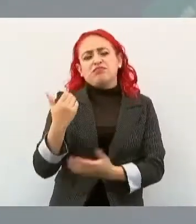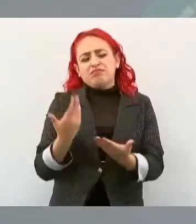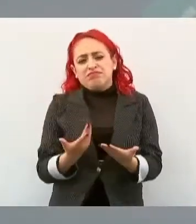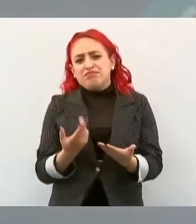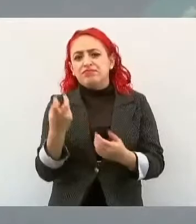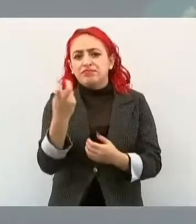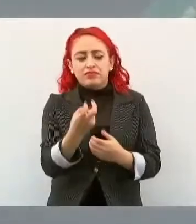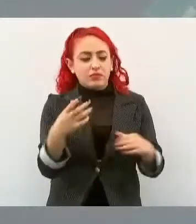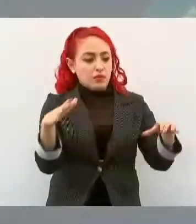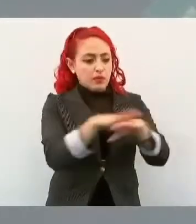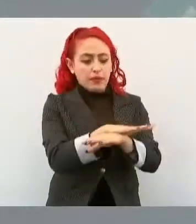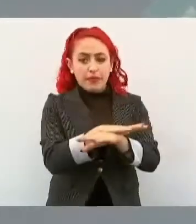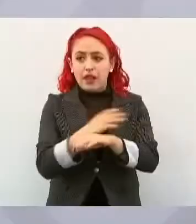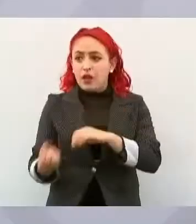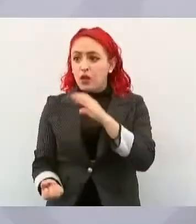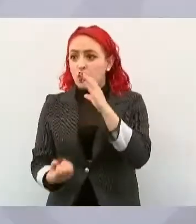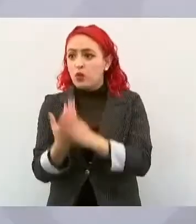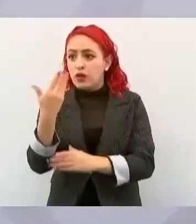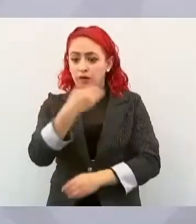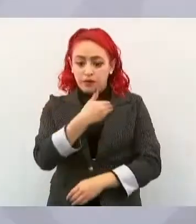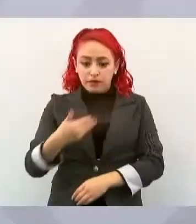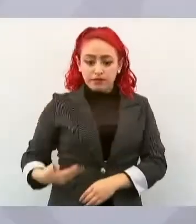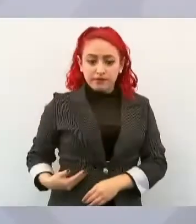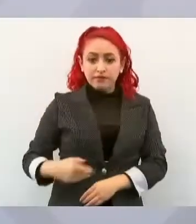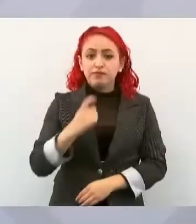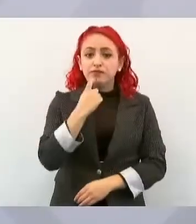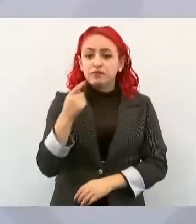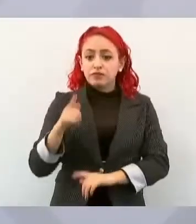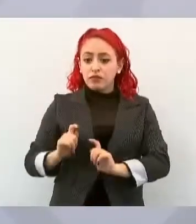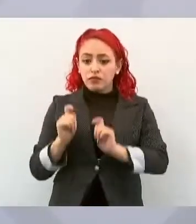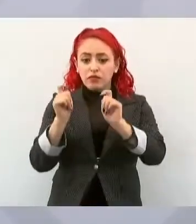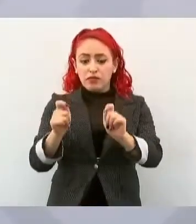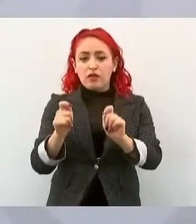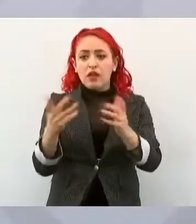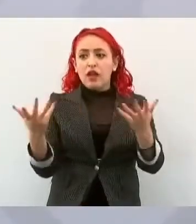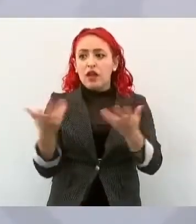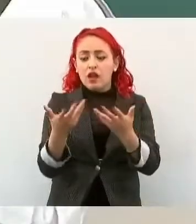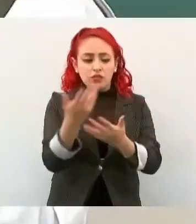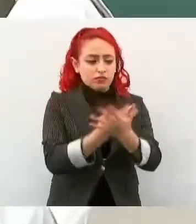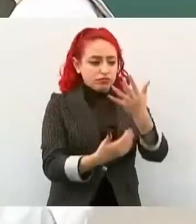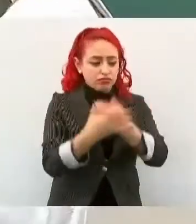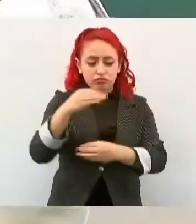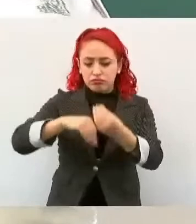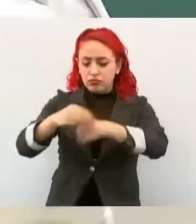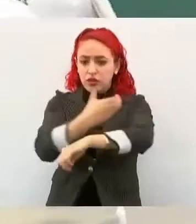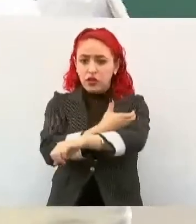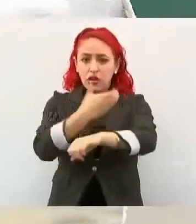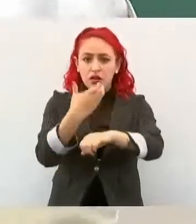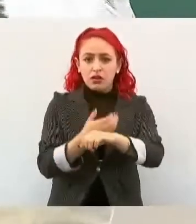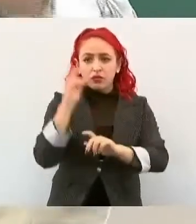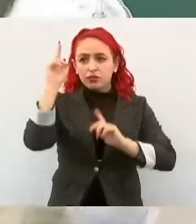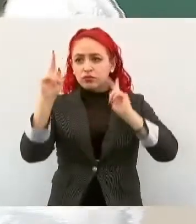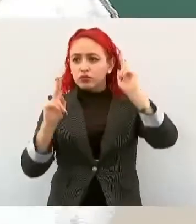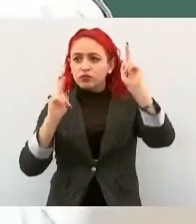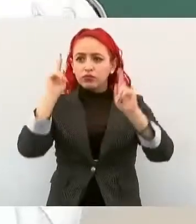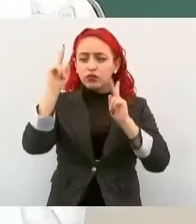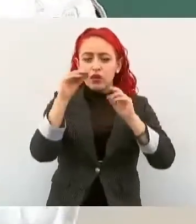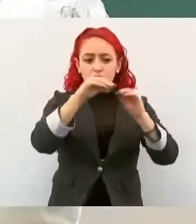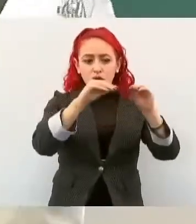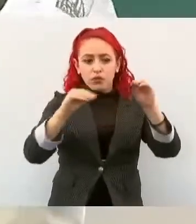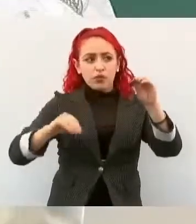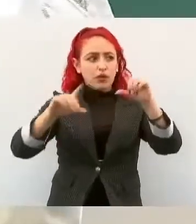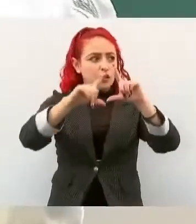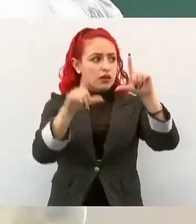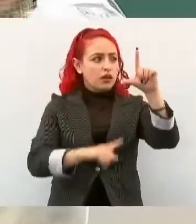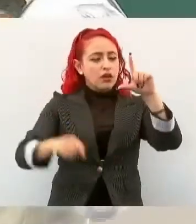que entra el presidente Andrés Manuel López Obrador y nos dimos a la tarea, lo acompañamos en un recorrido por todo el país